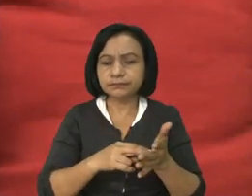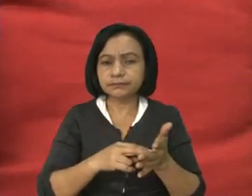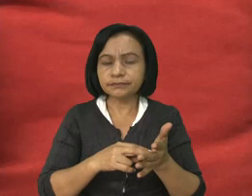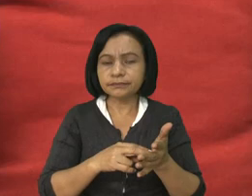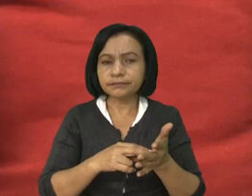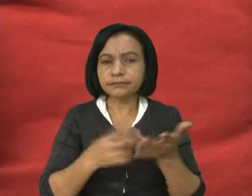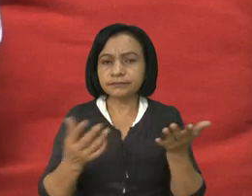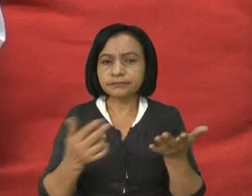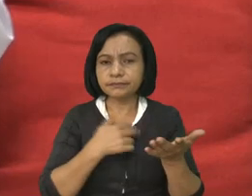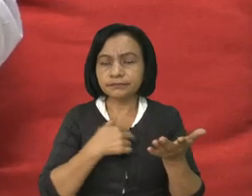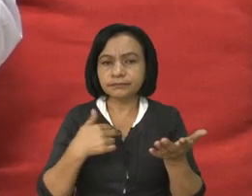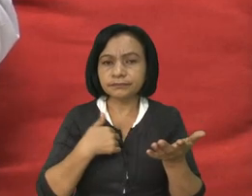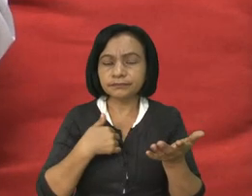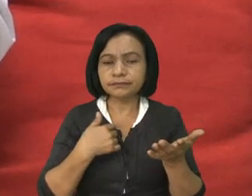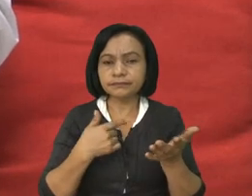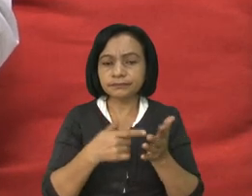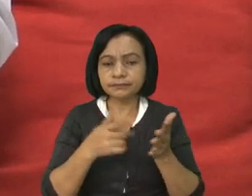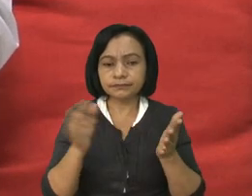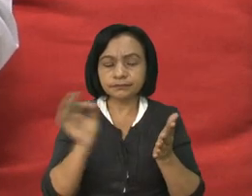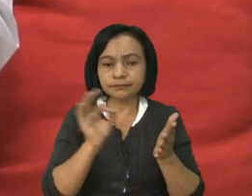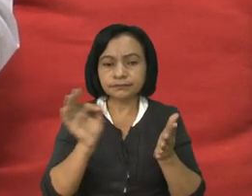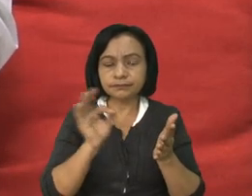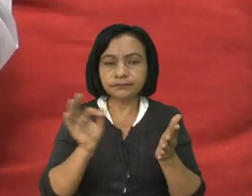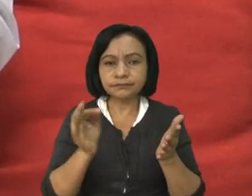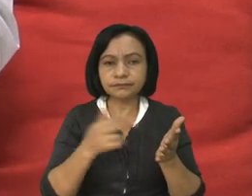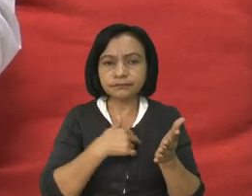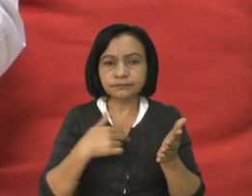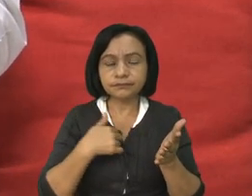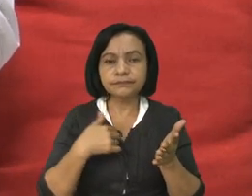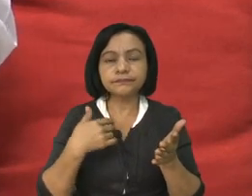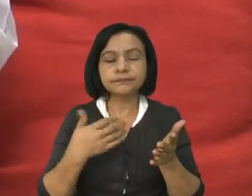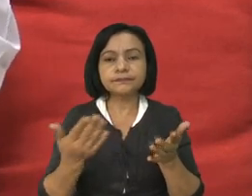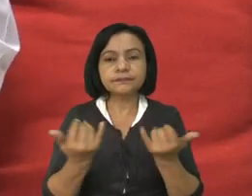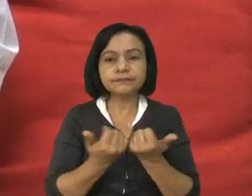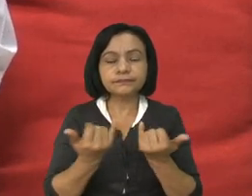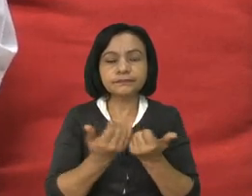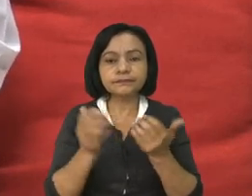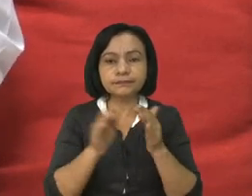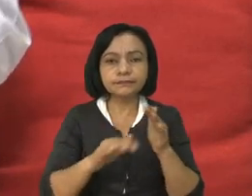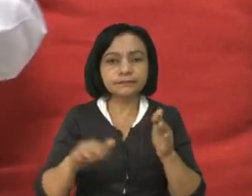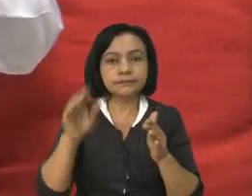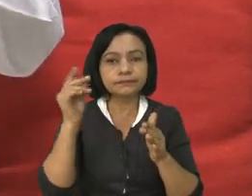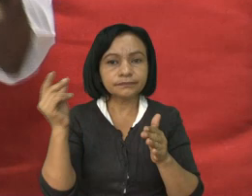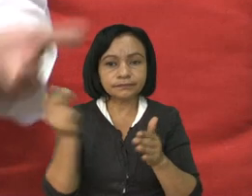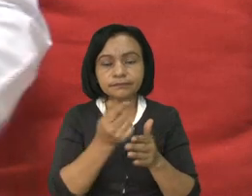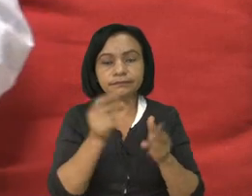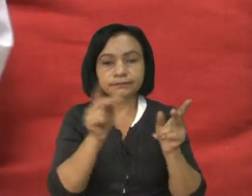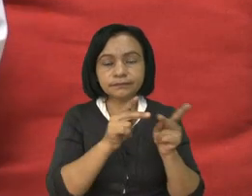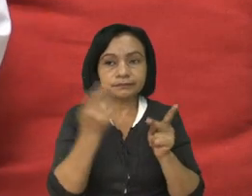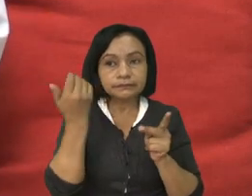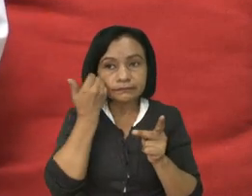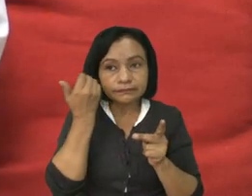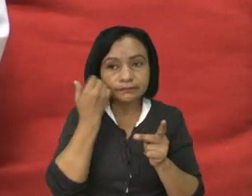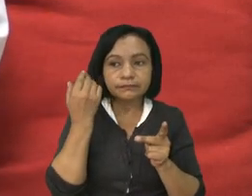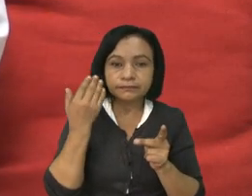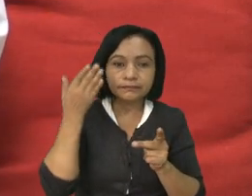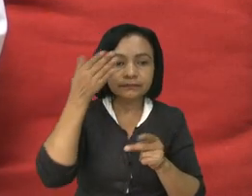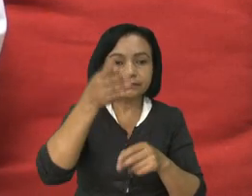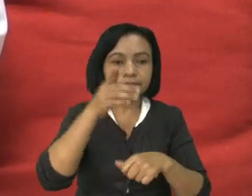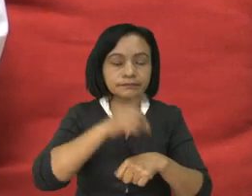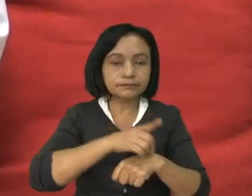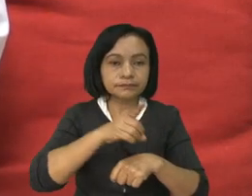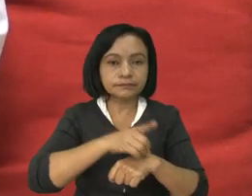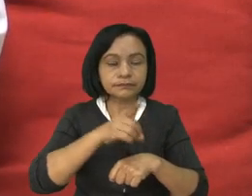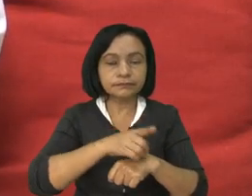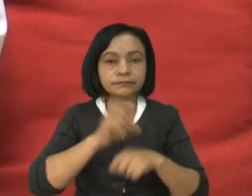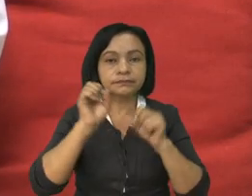menos, sino que por el tamaño, entonces ellos provocan síntomas más rápido, entonces los pacientes acuden a la unidad de salud